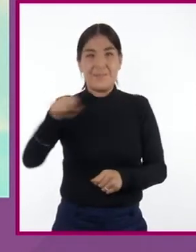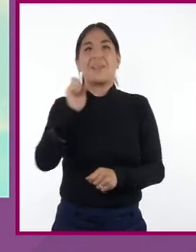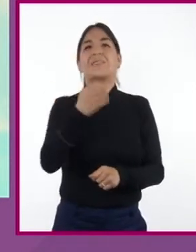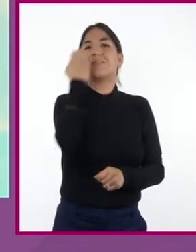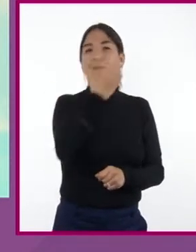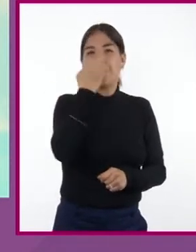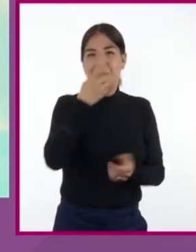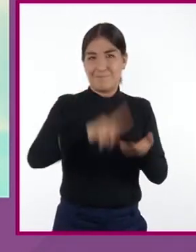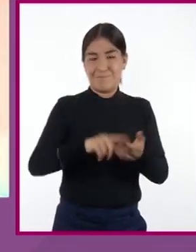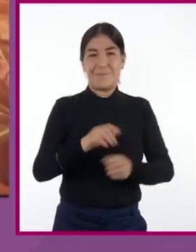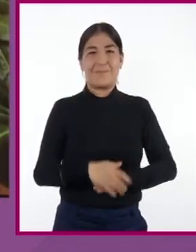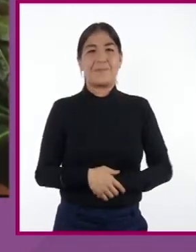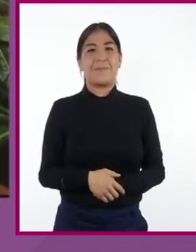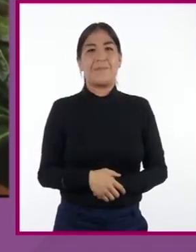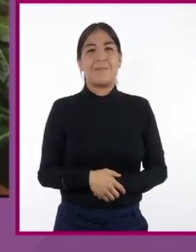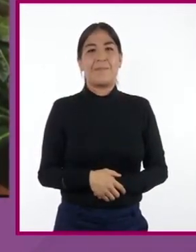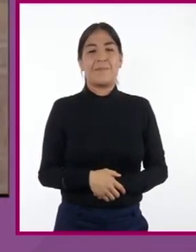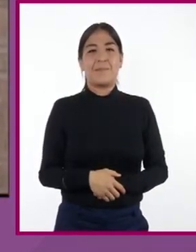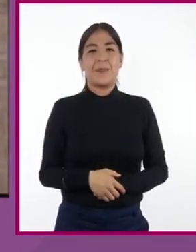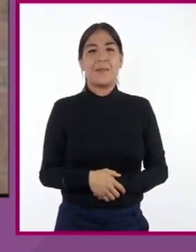escuela.